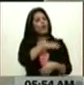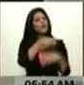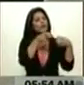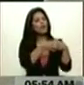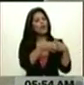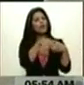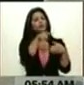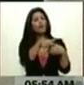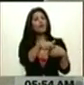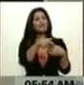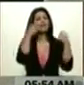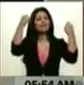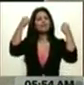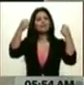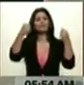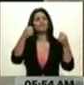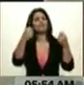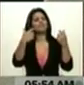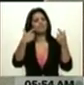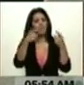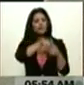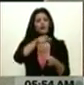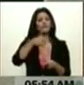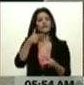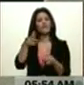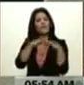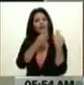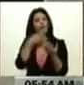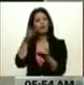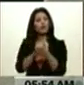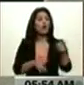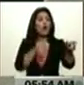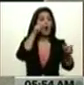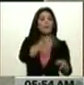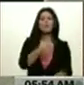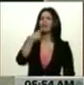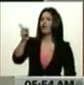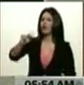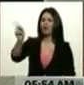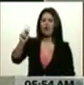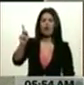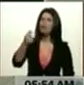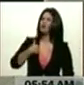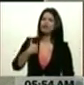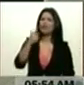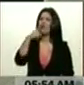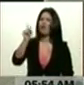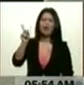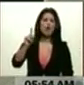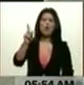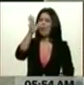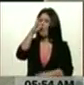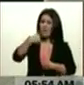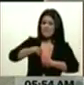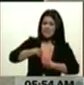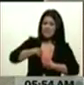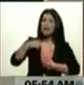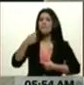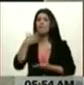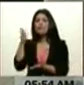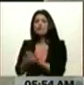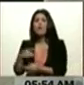ese comité. Y Johnny Montoya dijo: no, no van a jugar con el dolor humano, con la pérdida de mi